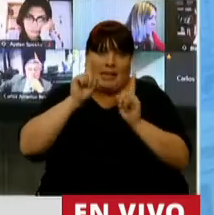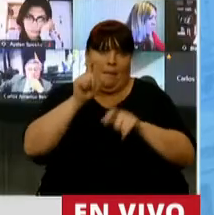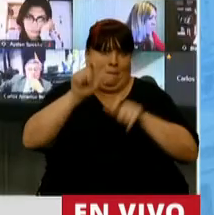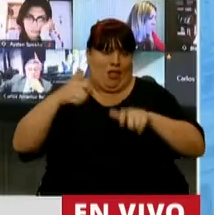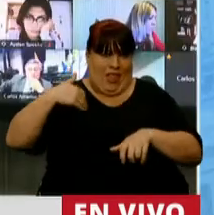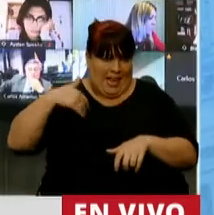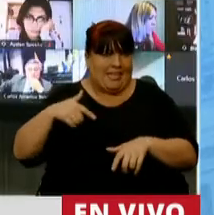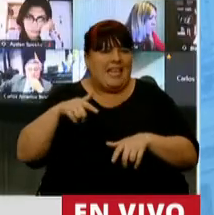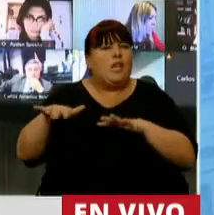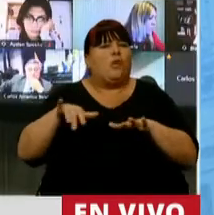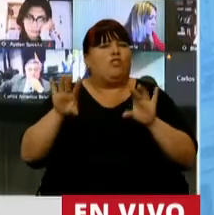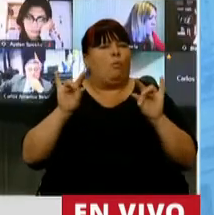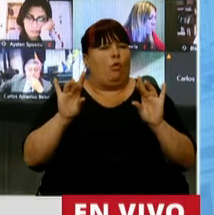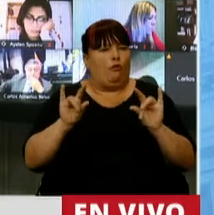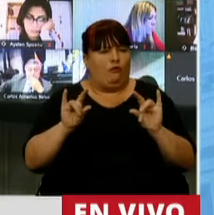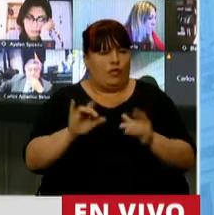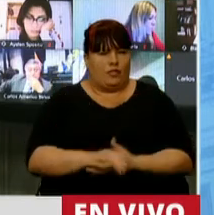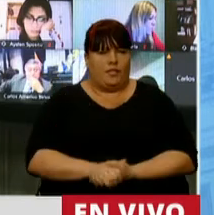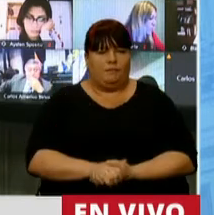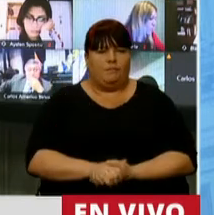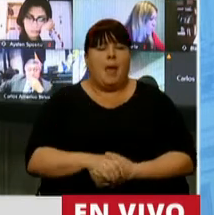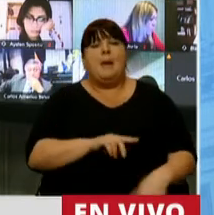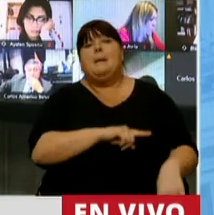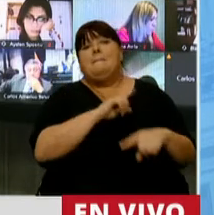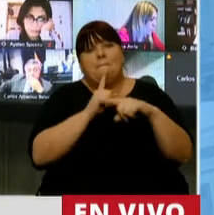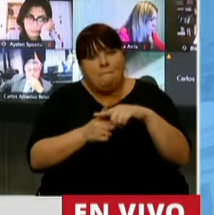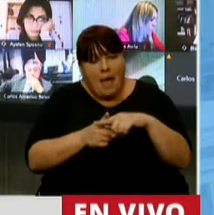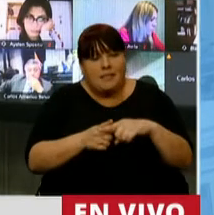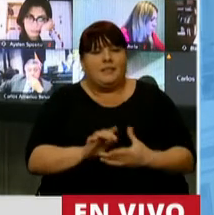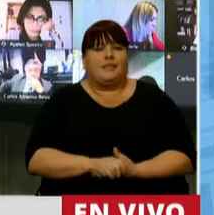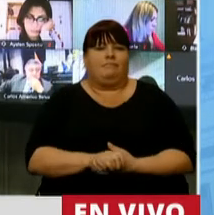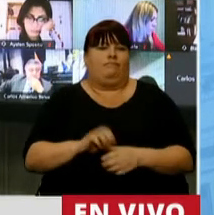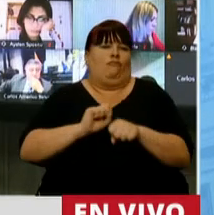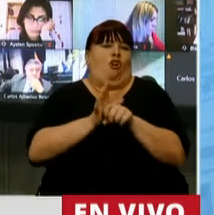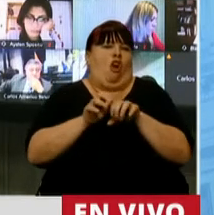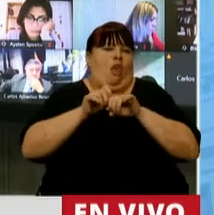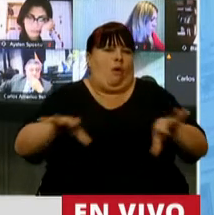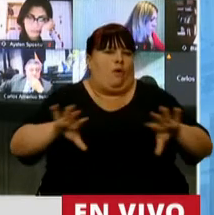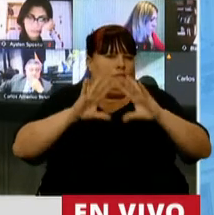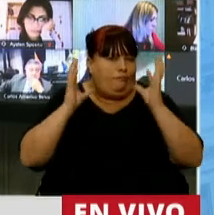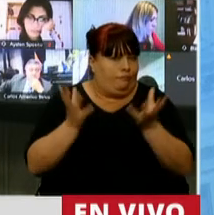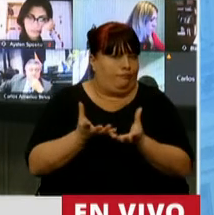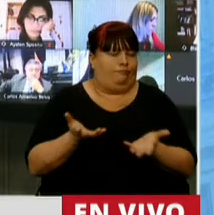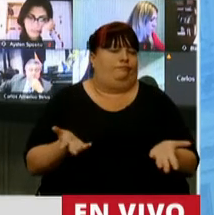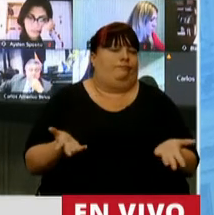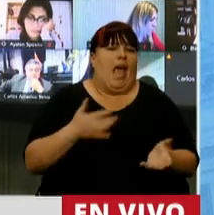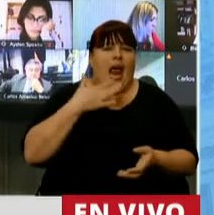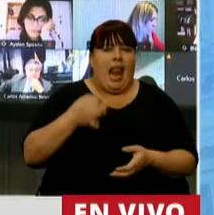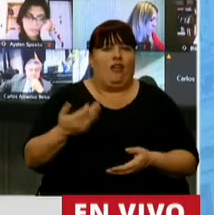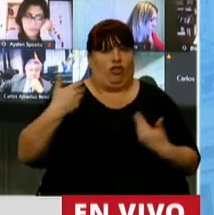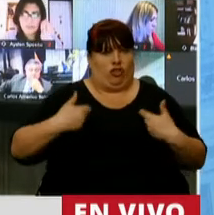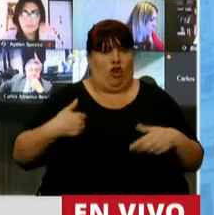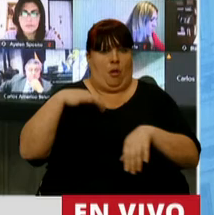en una situación muy compleja. Y sumado a esto, la pandemia. La verdad que como